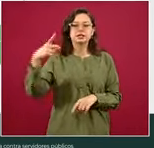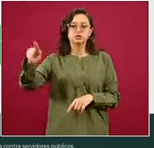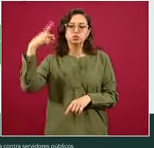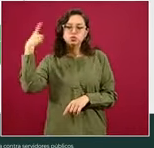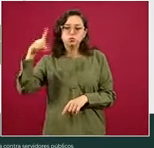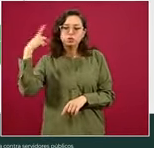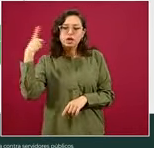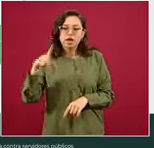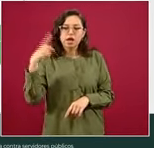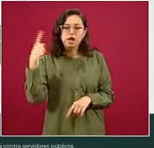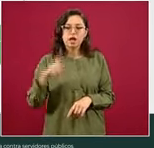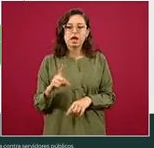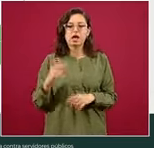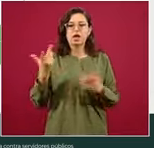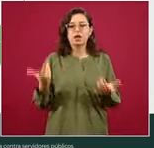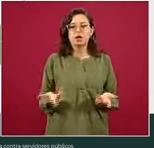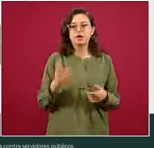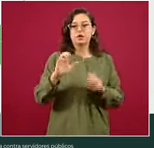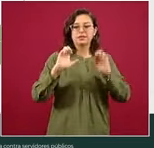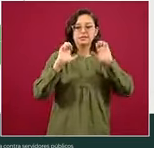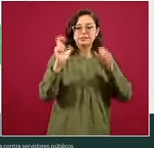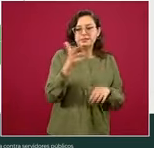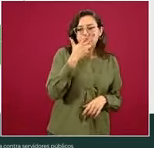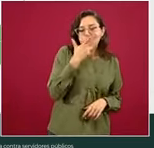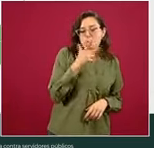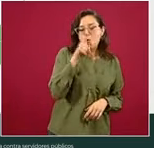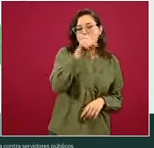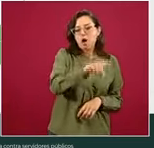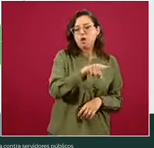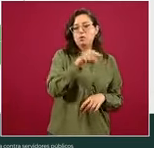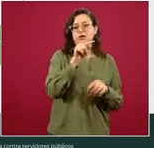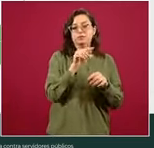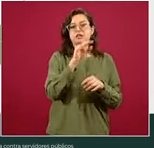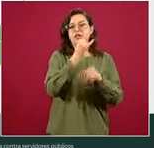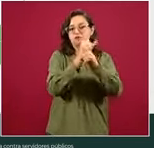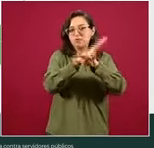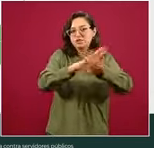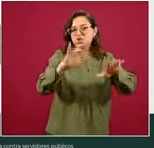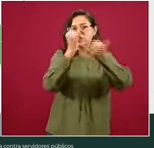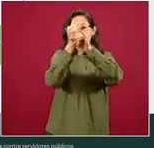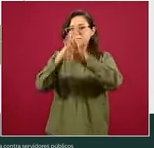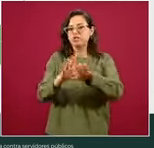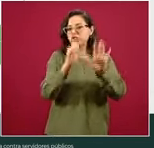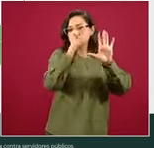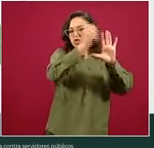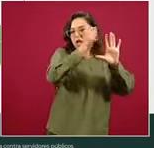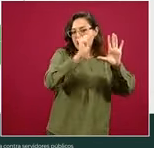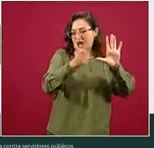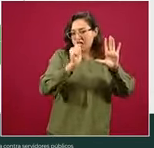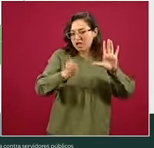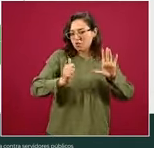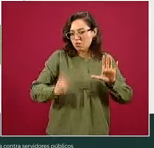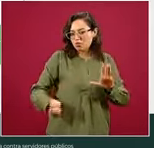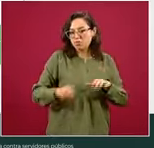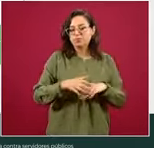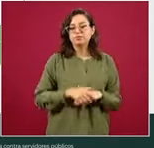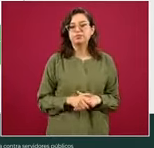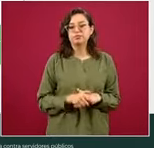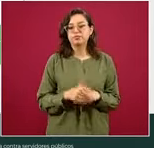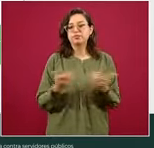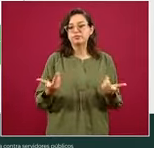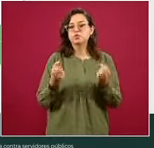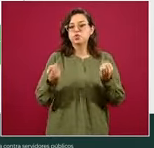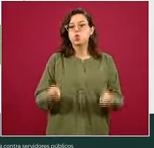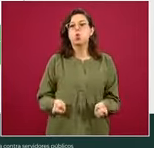Durango, 38.43, Chihuahua, 14.84, Sonora, 44.25. Esta es la